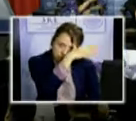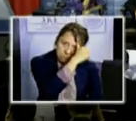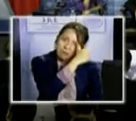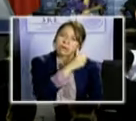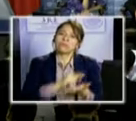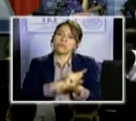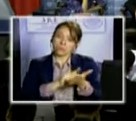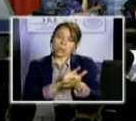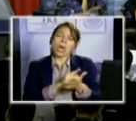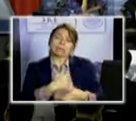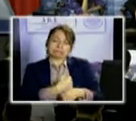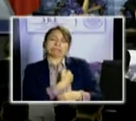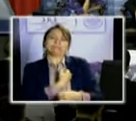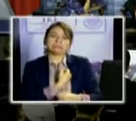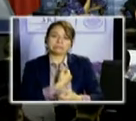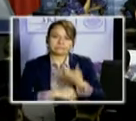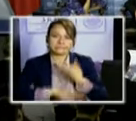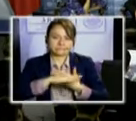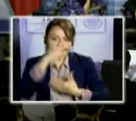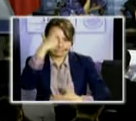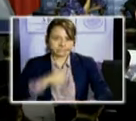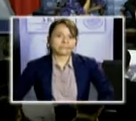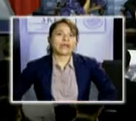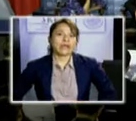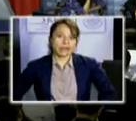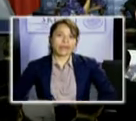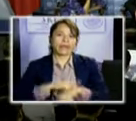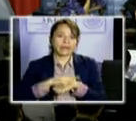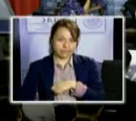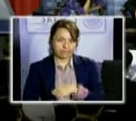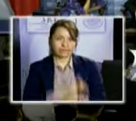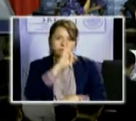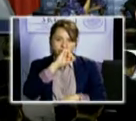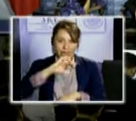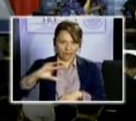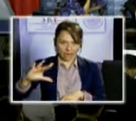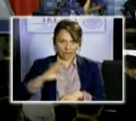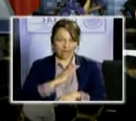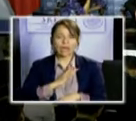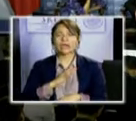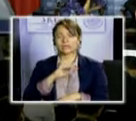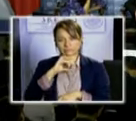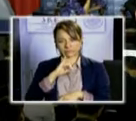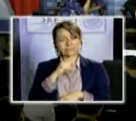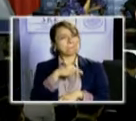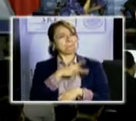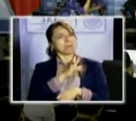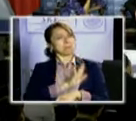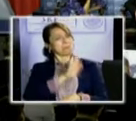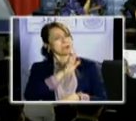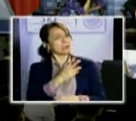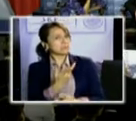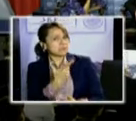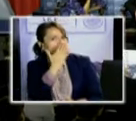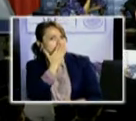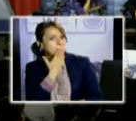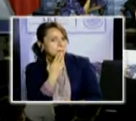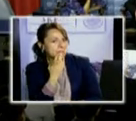tiene 5 conclusiones de que la manera de combatir ese daño ha fracasado en todos los aspectos. Es en donde Ana y también